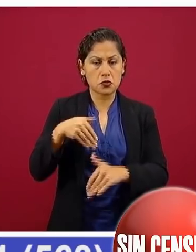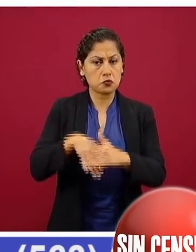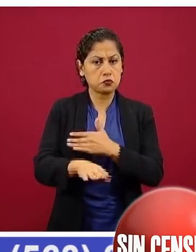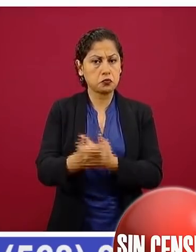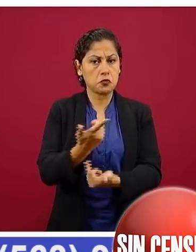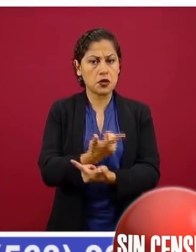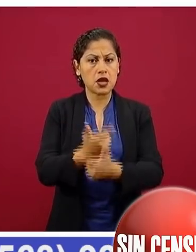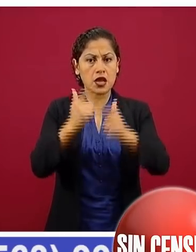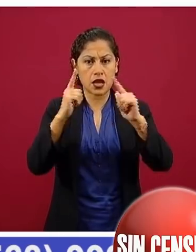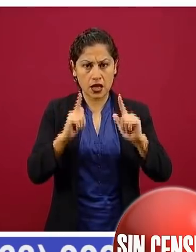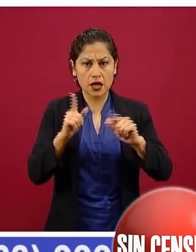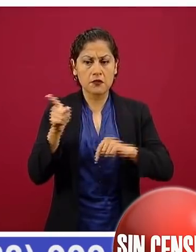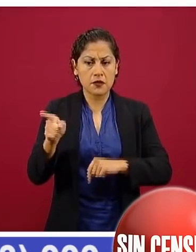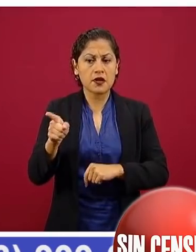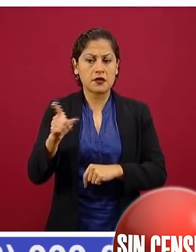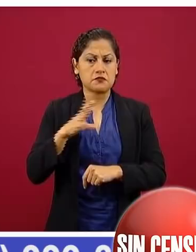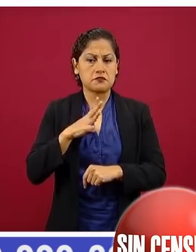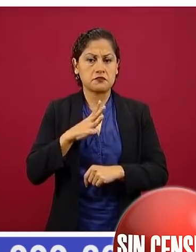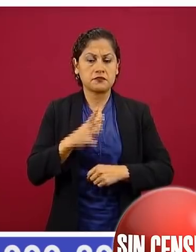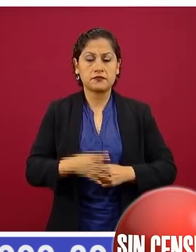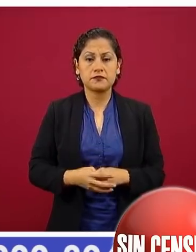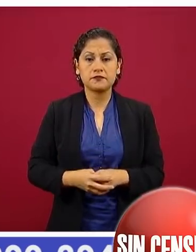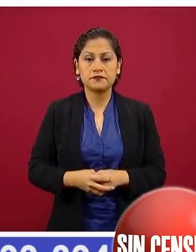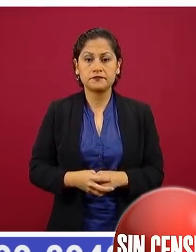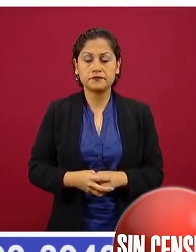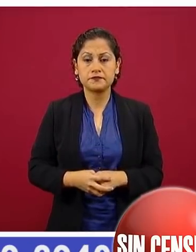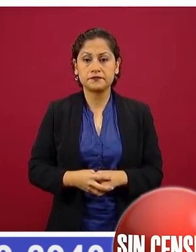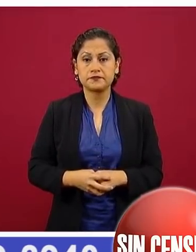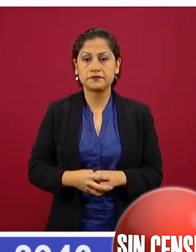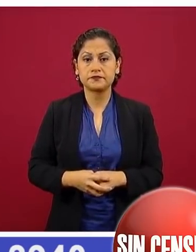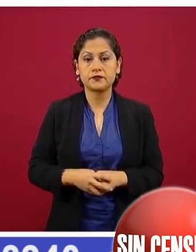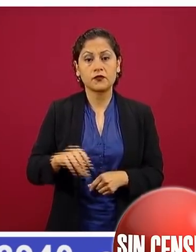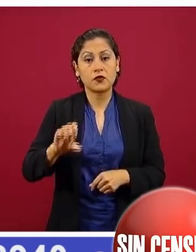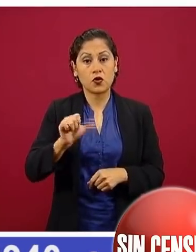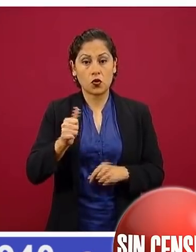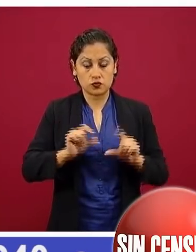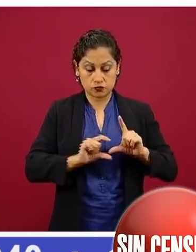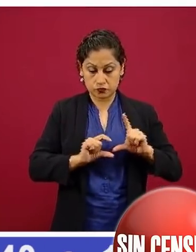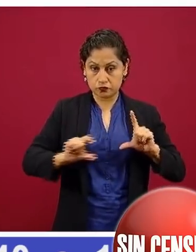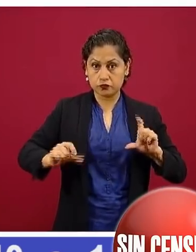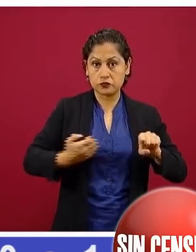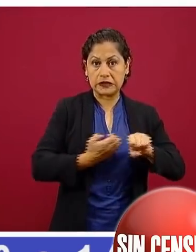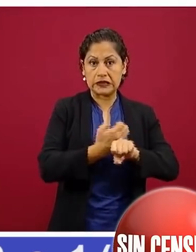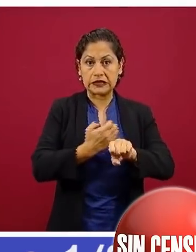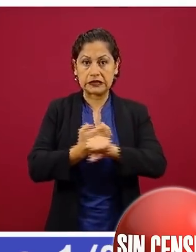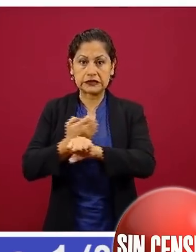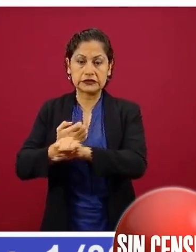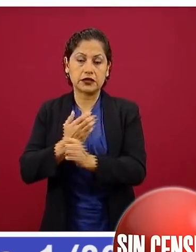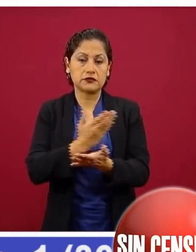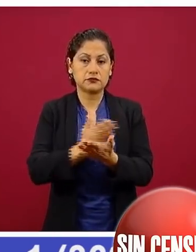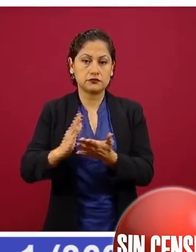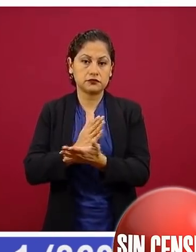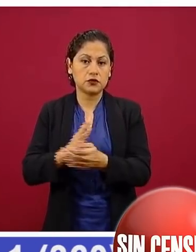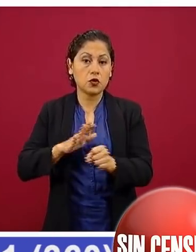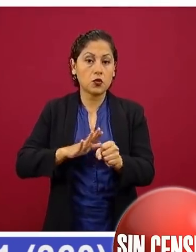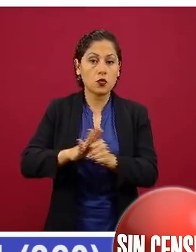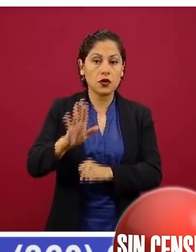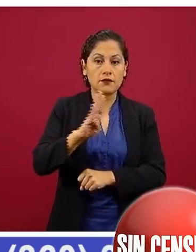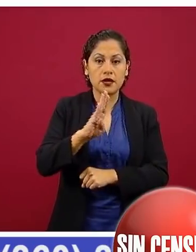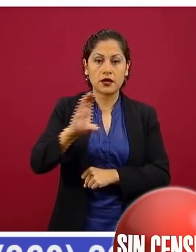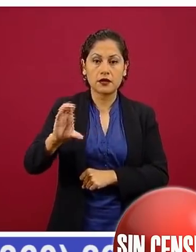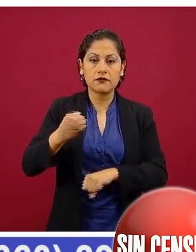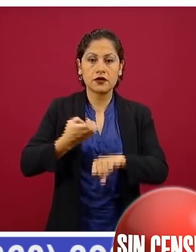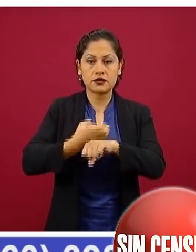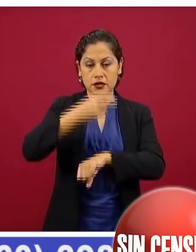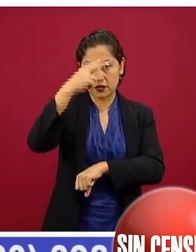camas están todavía disponibles. Y por entidad federativa, empezamos con Baja California, Estado de México y la